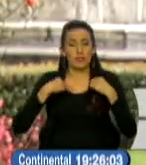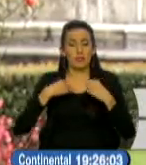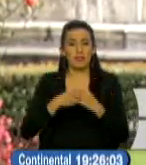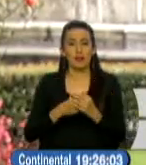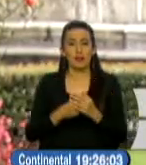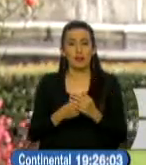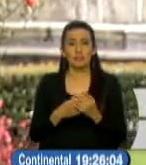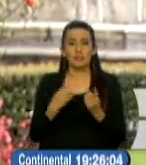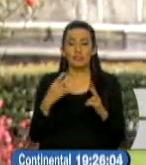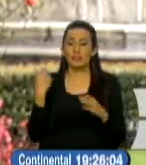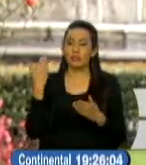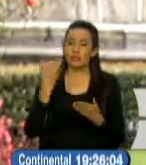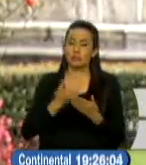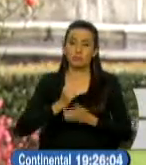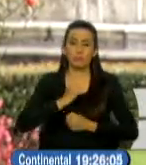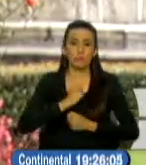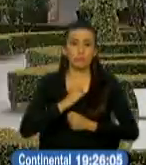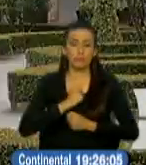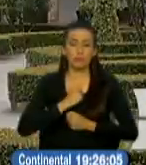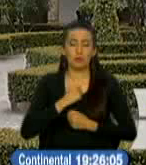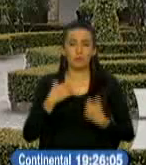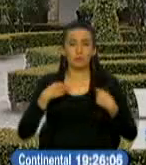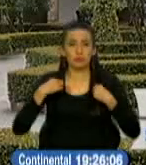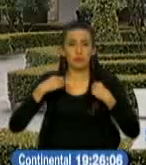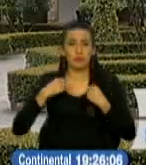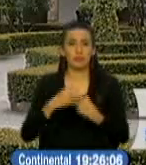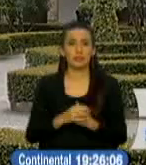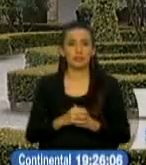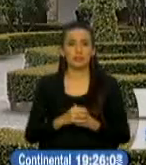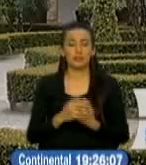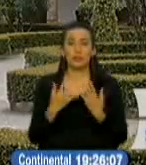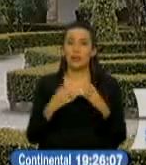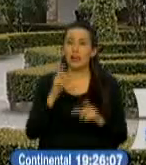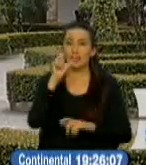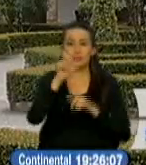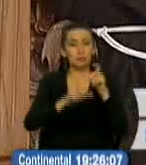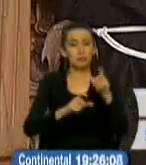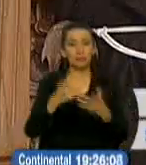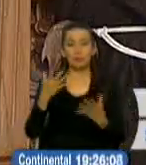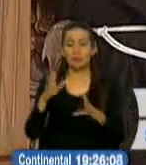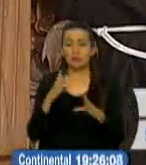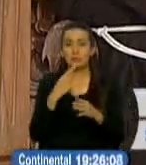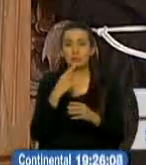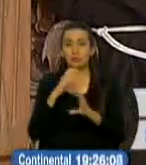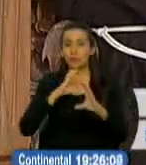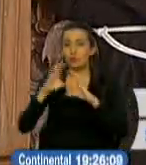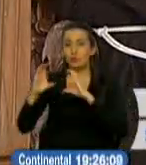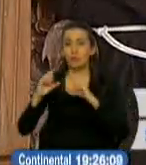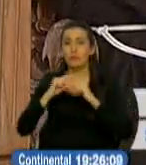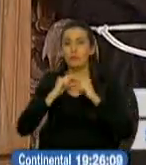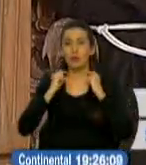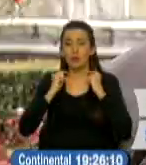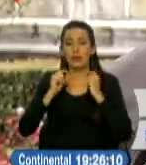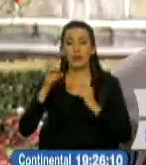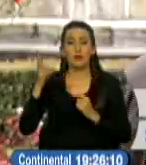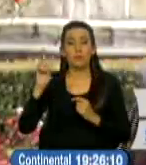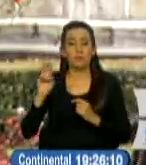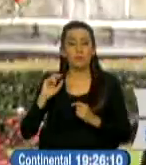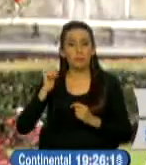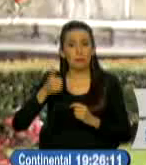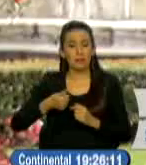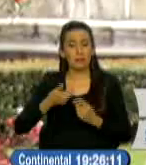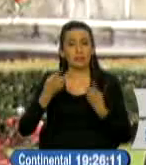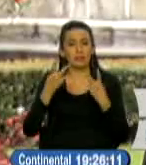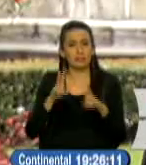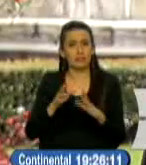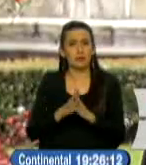demás traen sus propios trajes las personas. Aquellas personas que no alcanzaron a confesarse, este viernes aún tienen posibilidad de hacerlo. Mañana también vamos